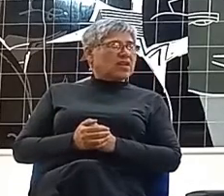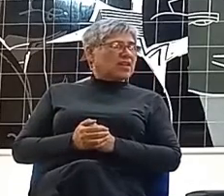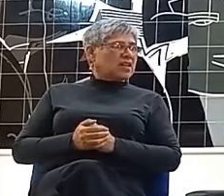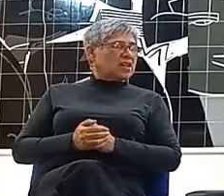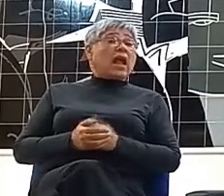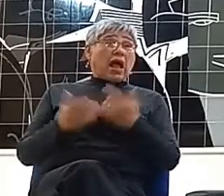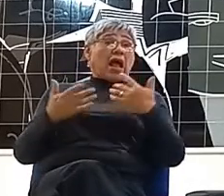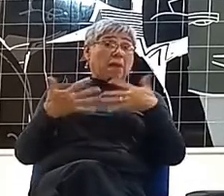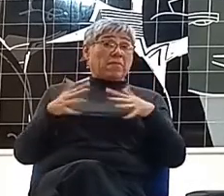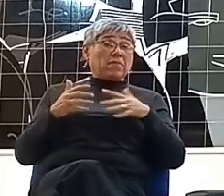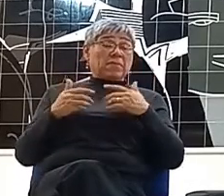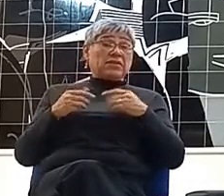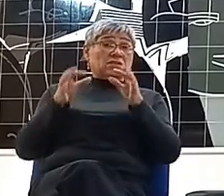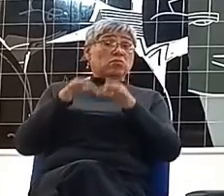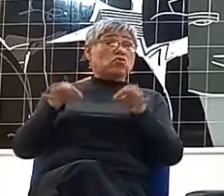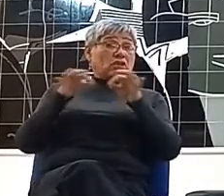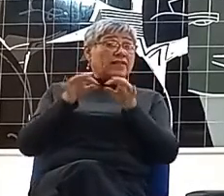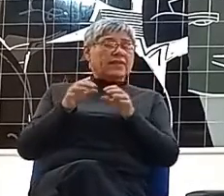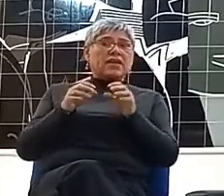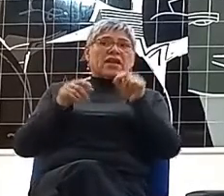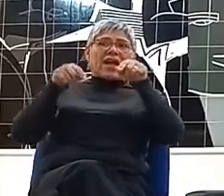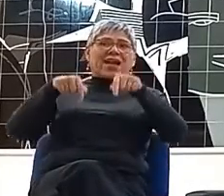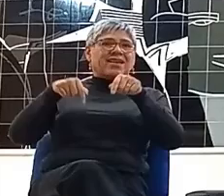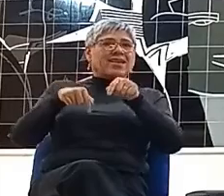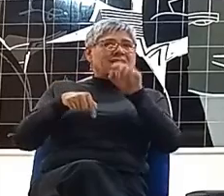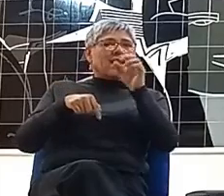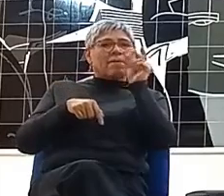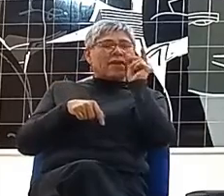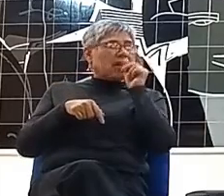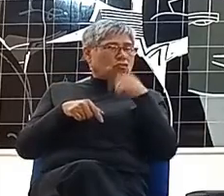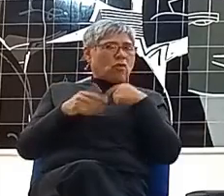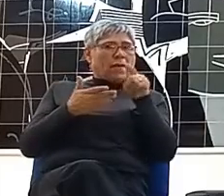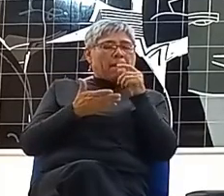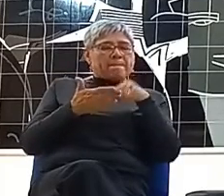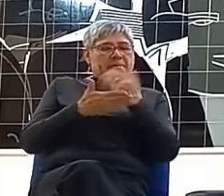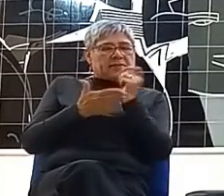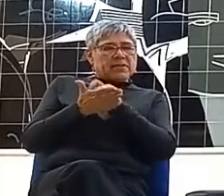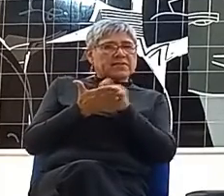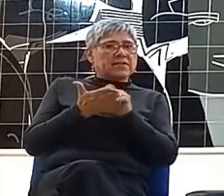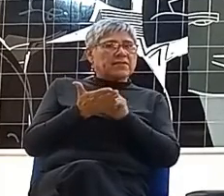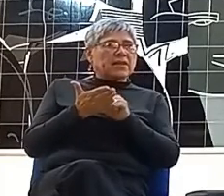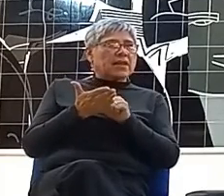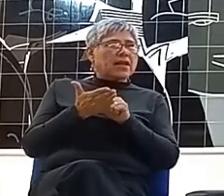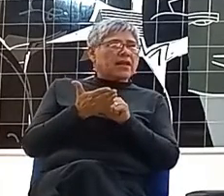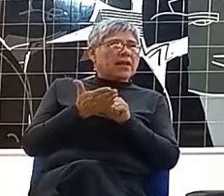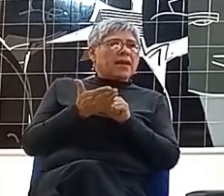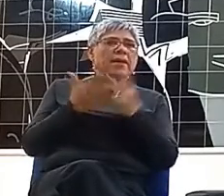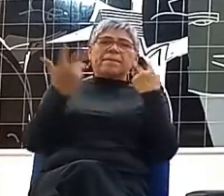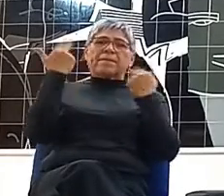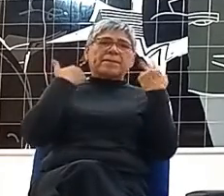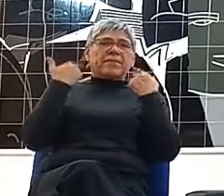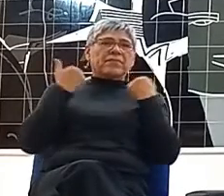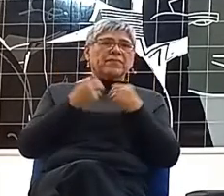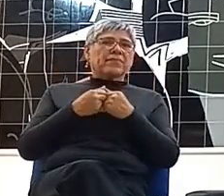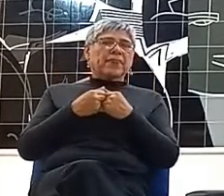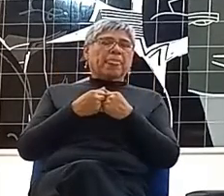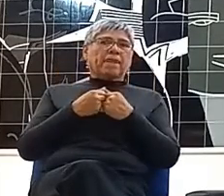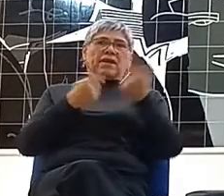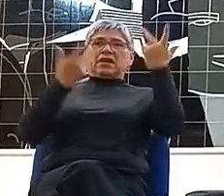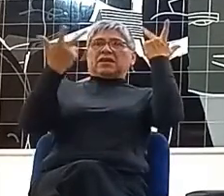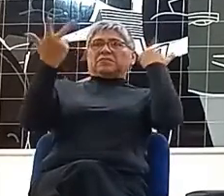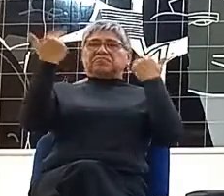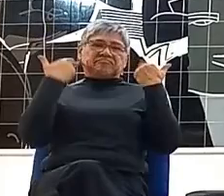importante recalcar esto en Paisaje Urbano. Empecé a escribir, por ejemplo, de las peluquerías, de los salones